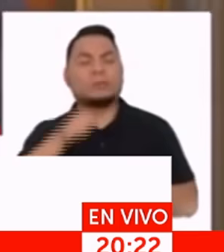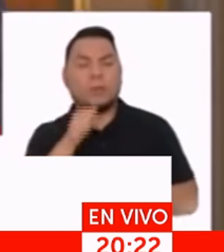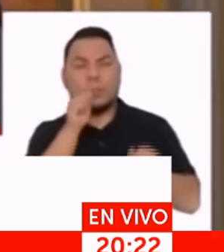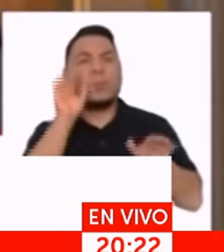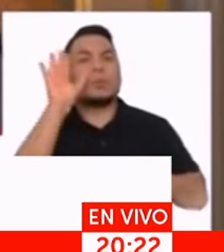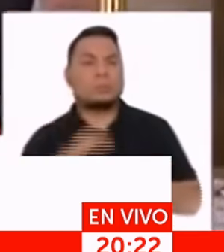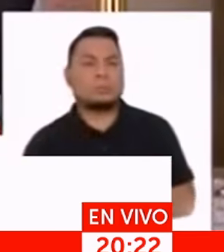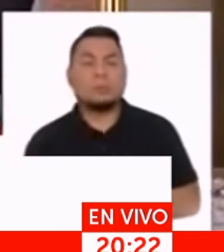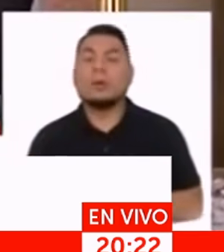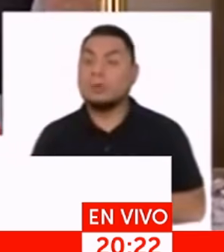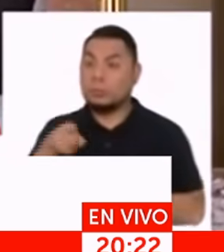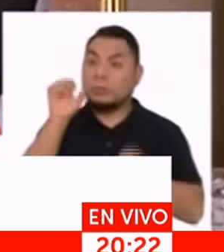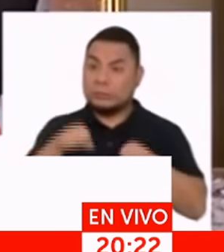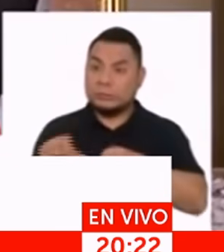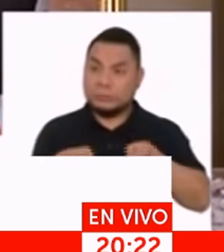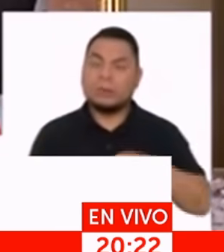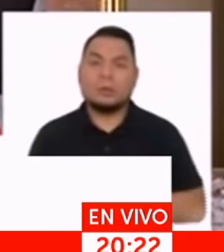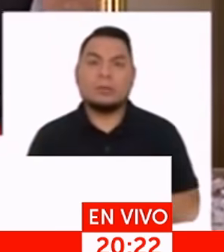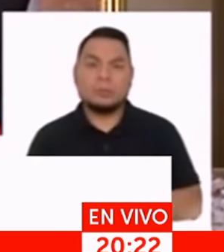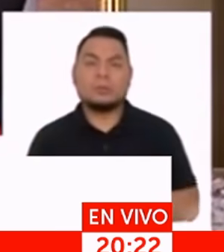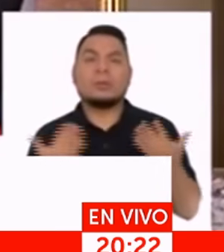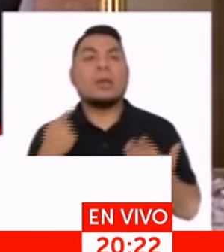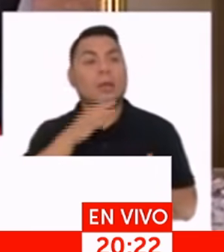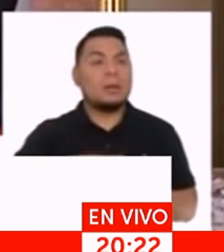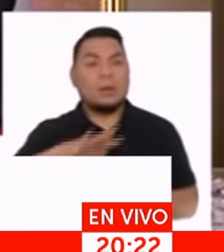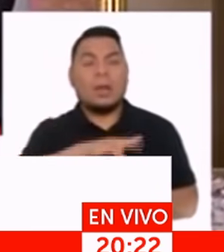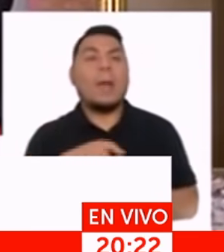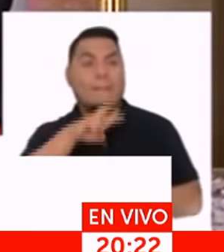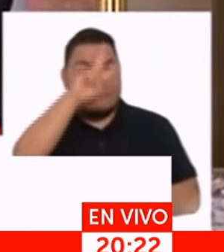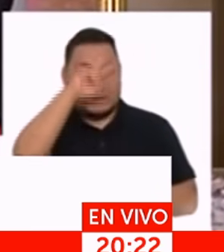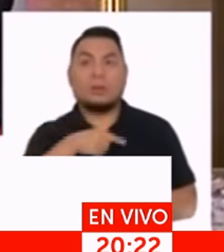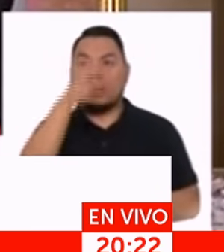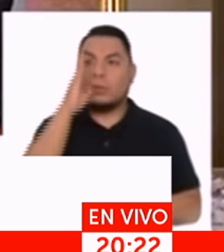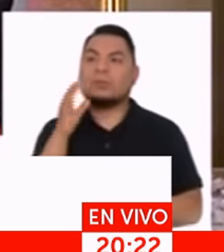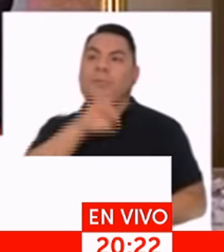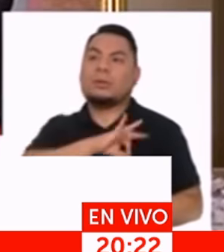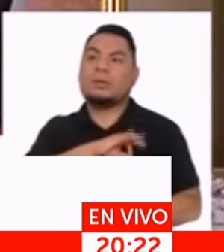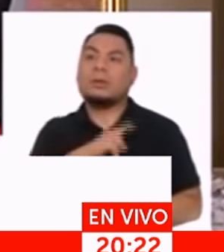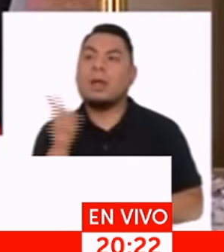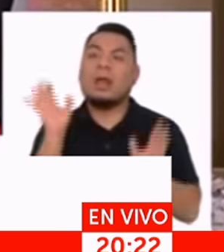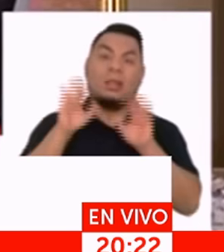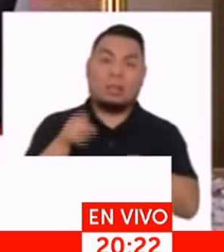juro. Si así lo hicieres, que la patria y Dios lo premie. Caso contrario, os lo